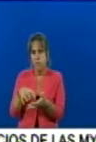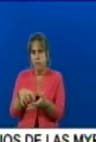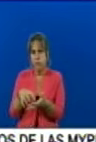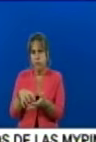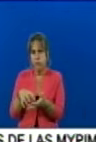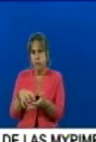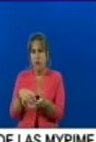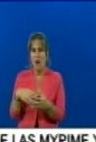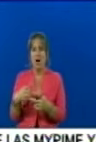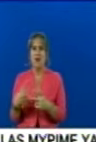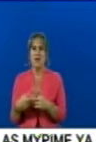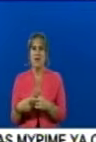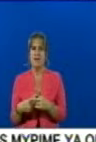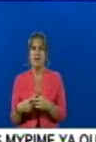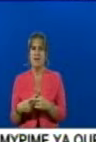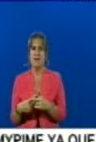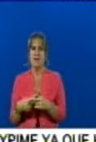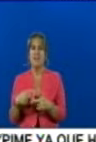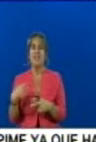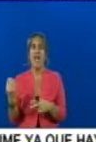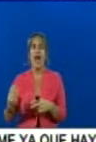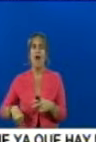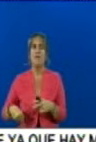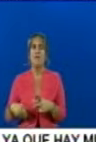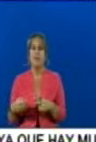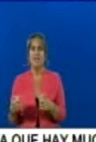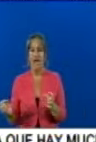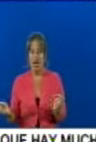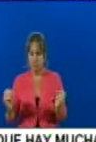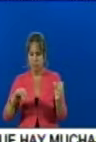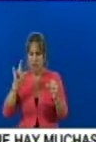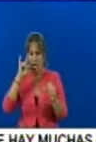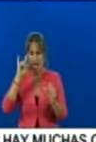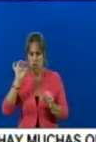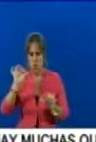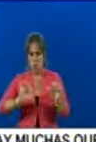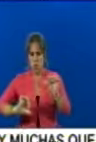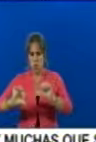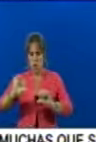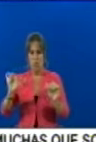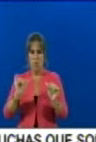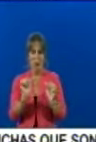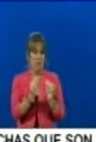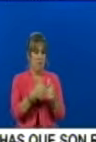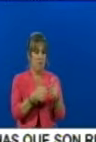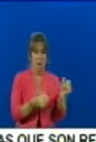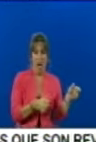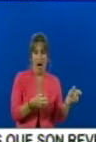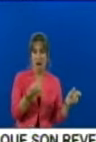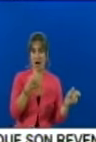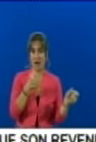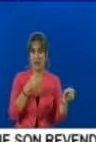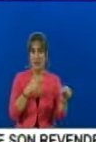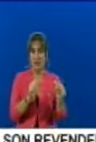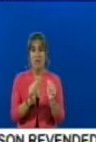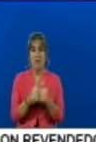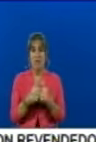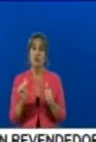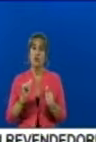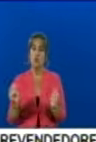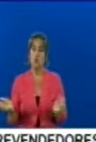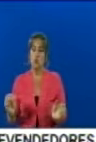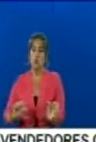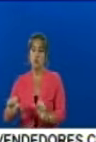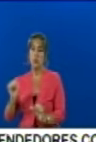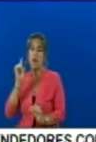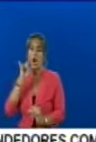estiran, se usan como extensores, al igual que lo hace la cadena del pan y la alimentaria con el pan. Nosotros